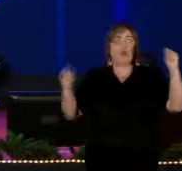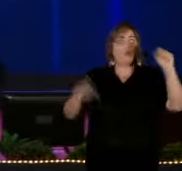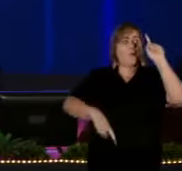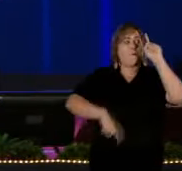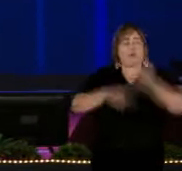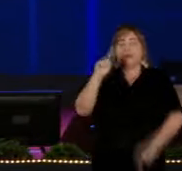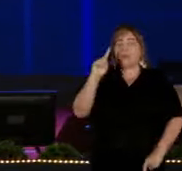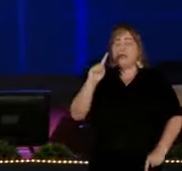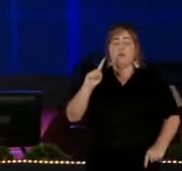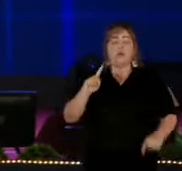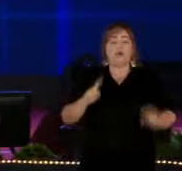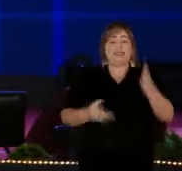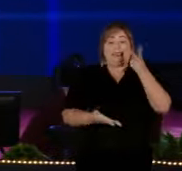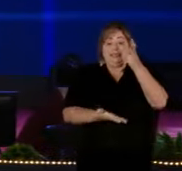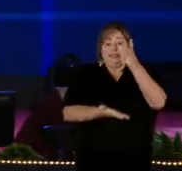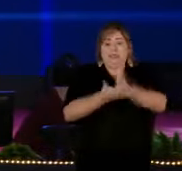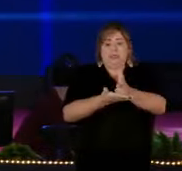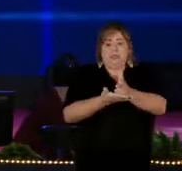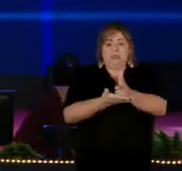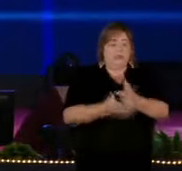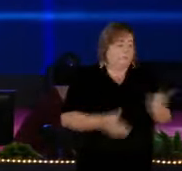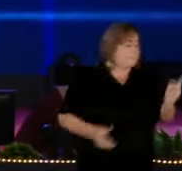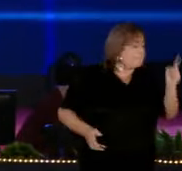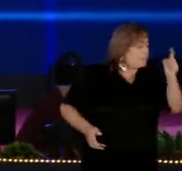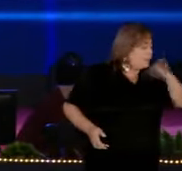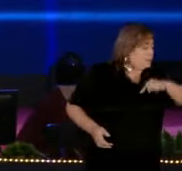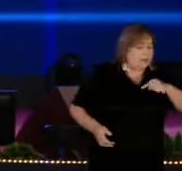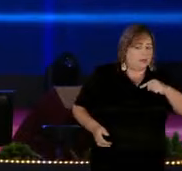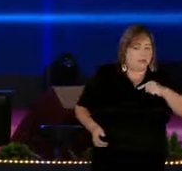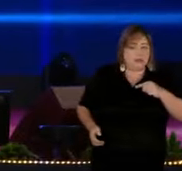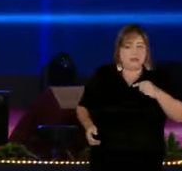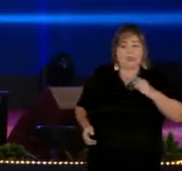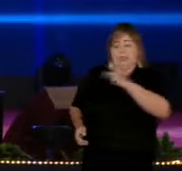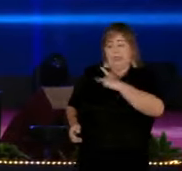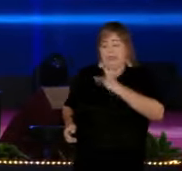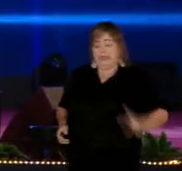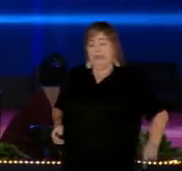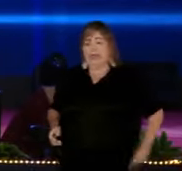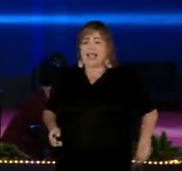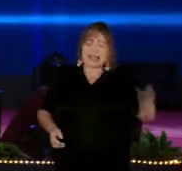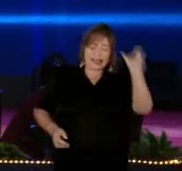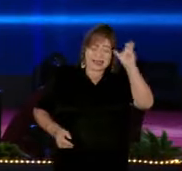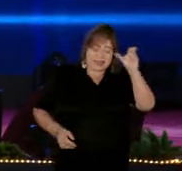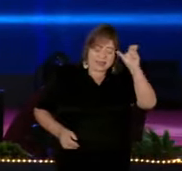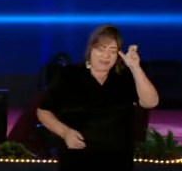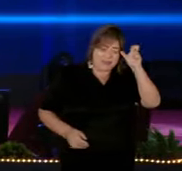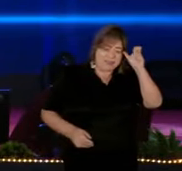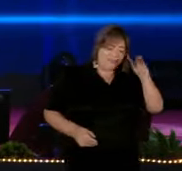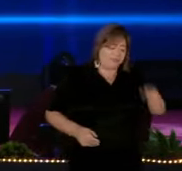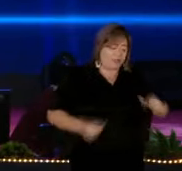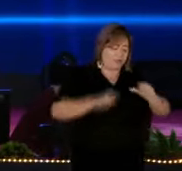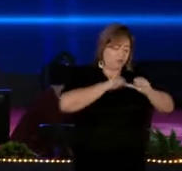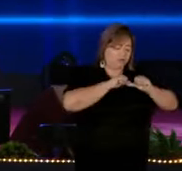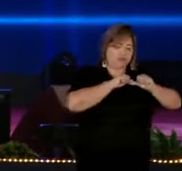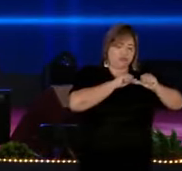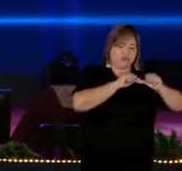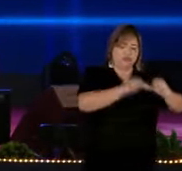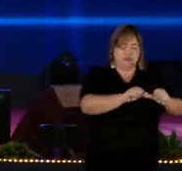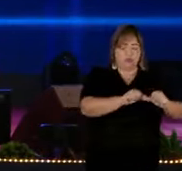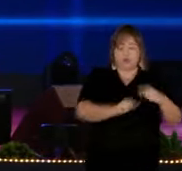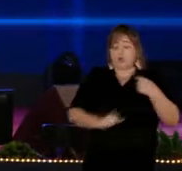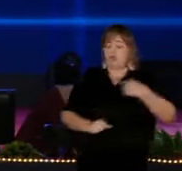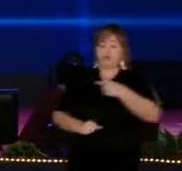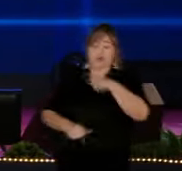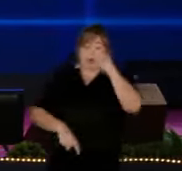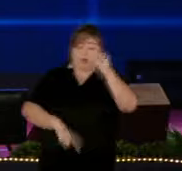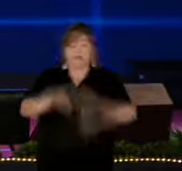infierno no se está deteniendo. Las mentiras del enemigo, el reino de las tinieblas sigue avanzando. Pero nosotros no nos podemos